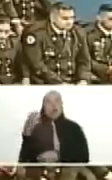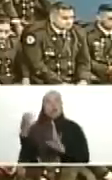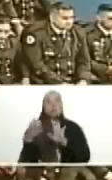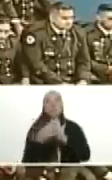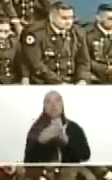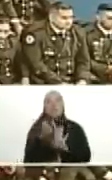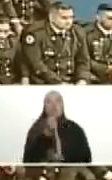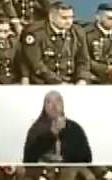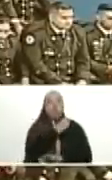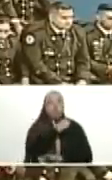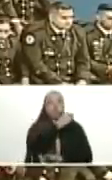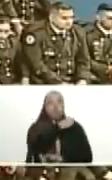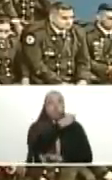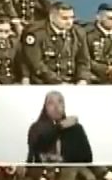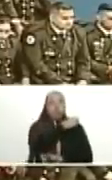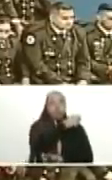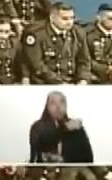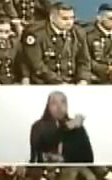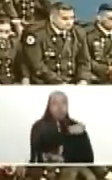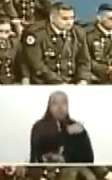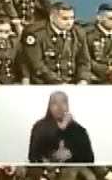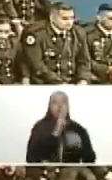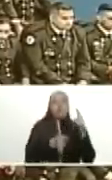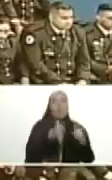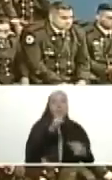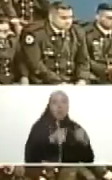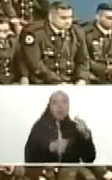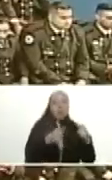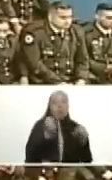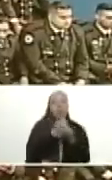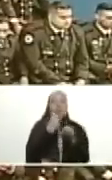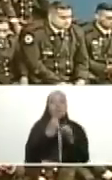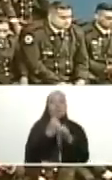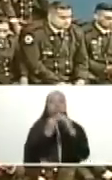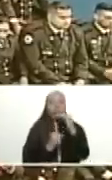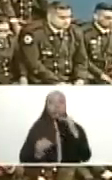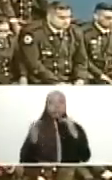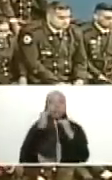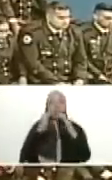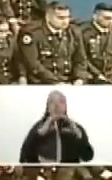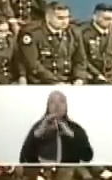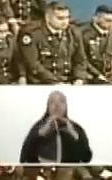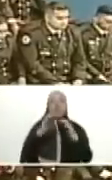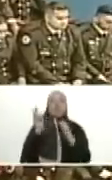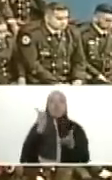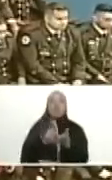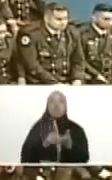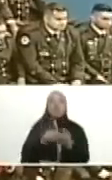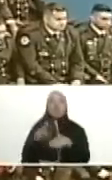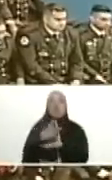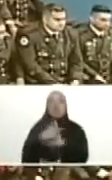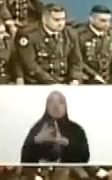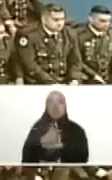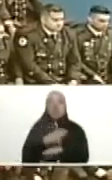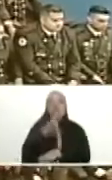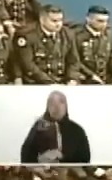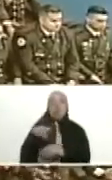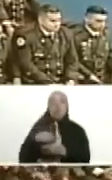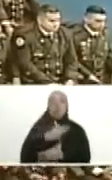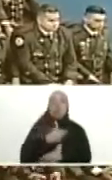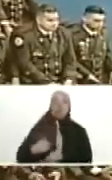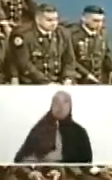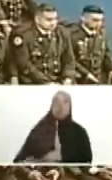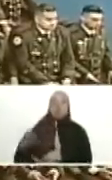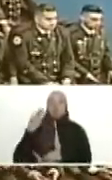profesionales promovidos al grado y jerarquía inmediata superior. Comuníquese, publíquese por el Ejecutivo Nacional. Vladimir